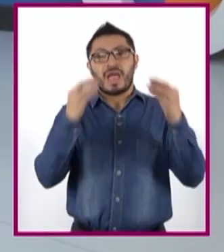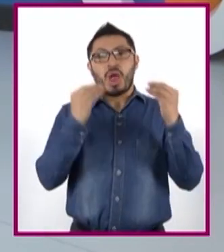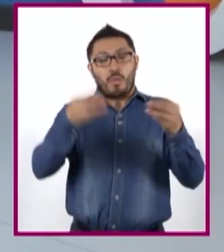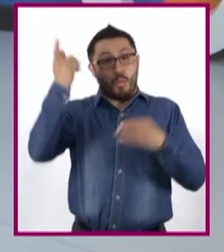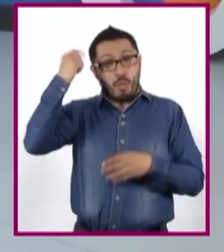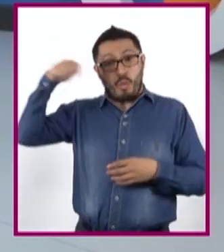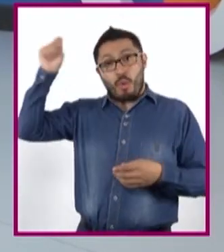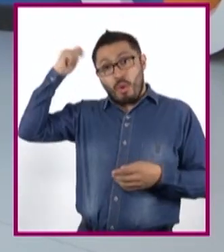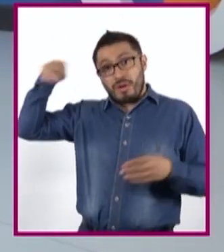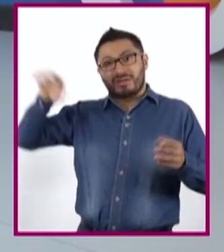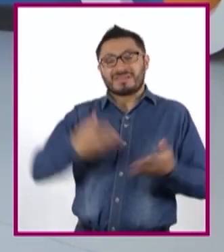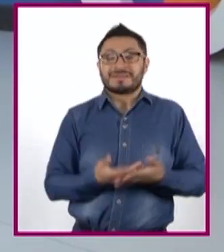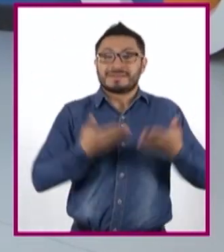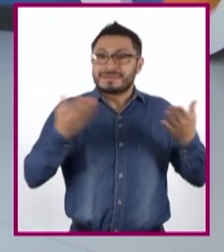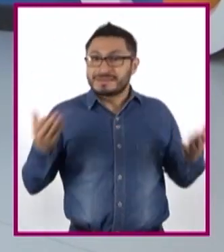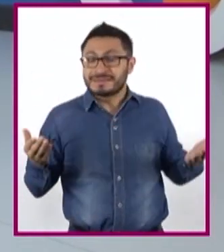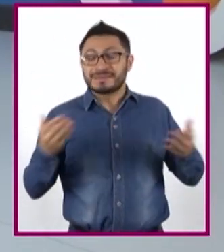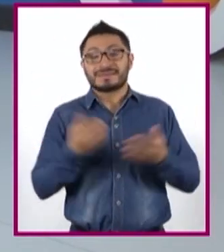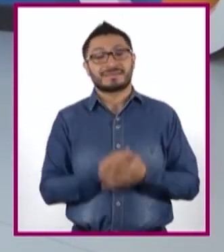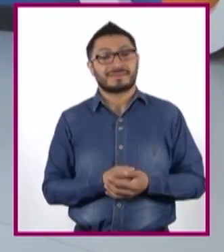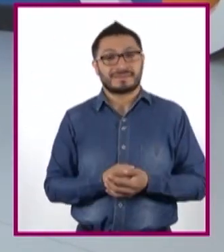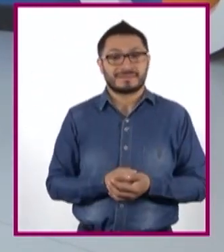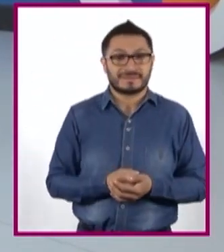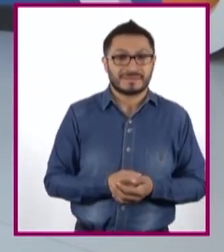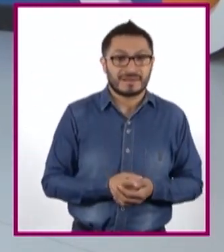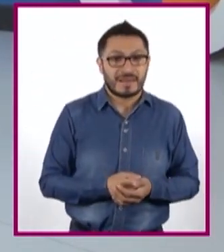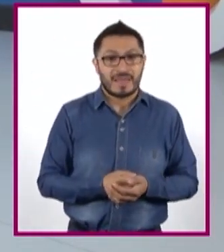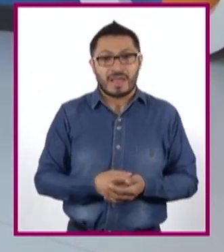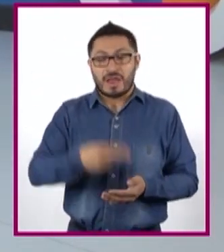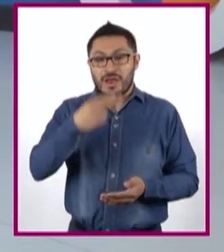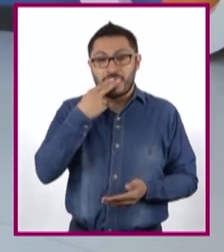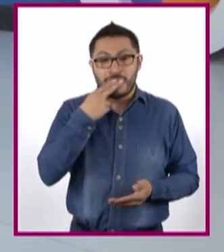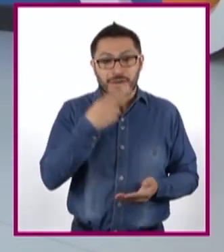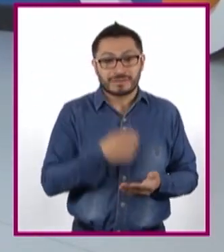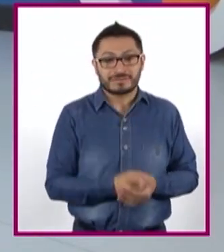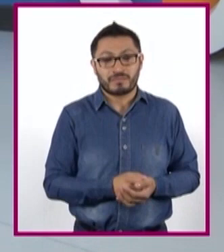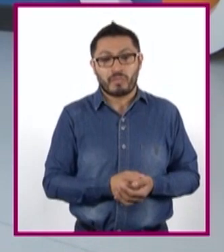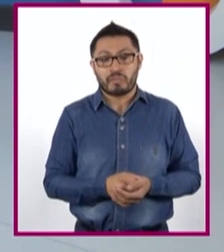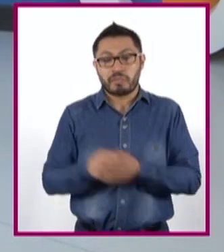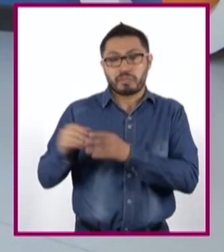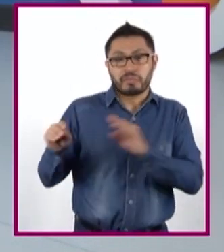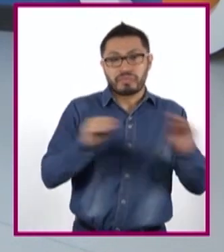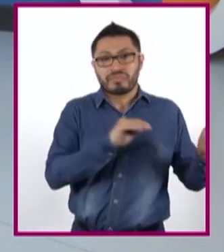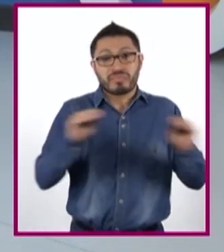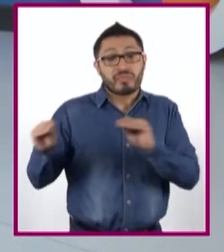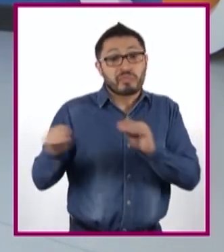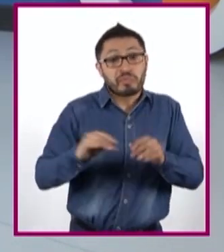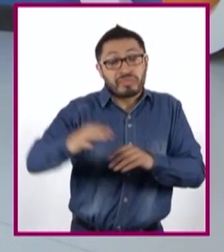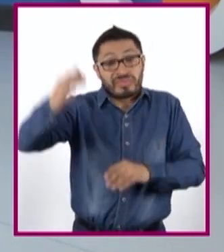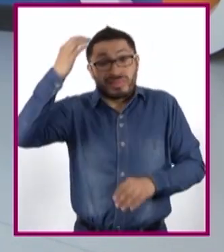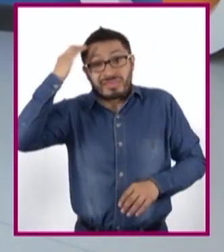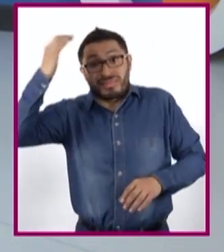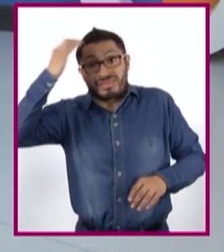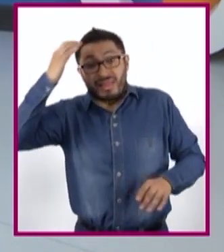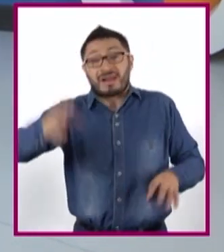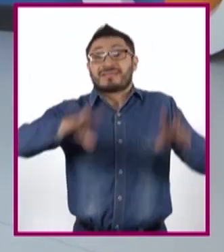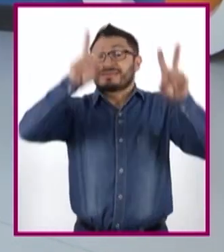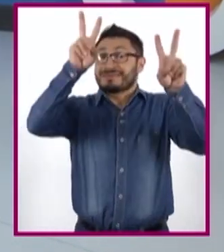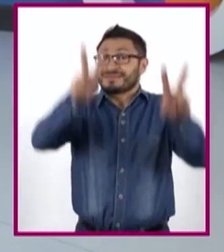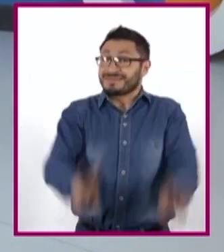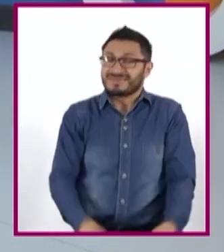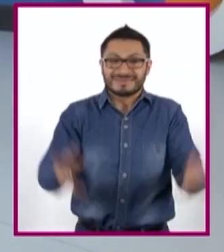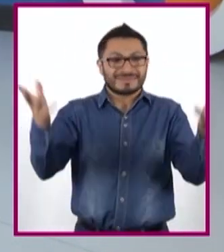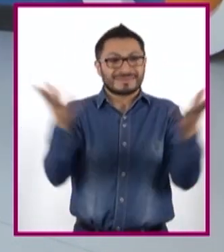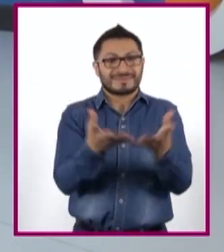teoría. Ahora, es momento de ponerla en práctica. Hay que mover nuestros conocimientos y, claro,